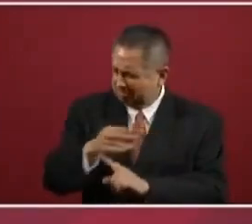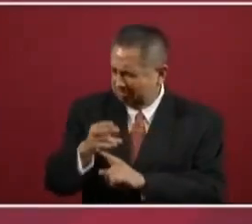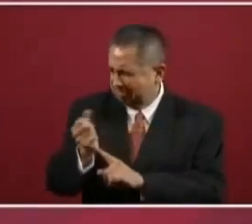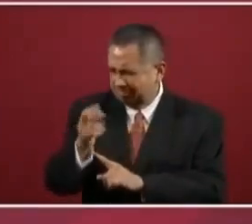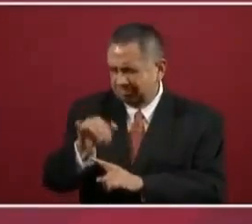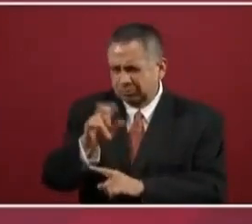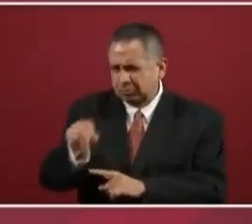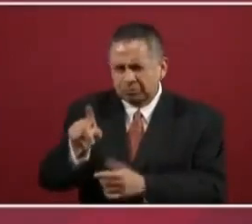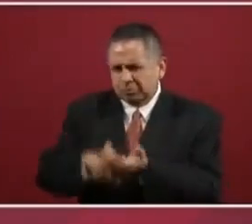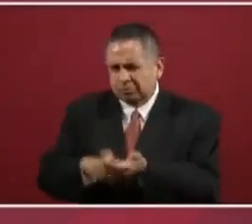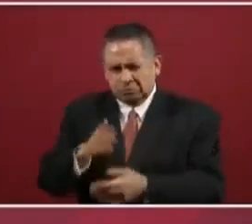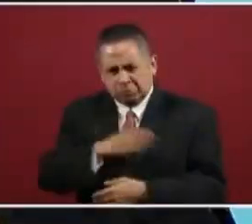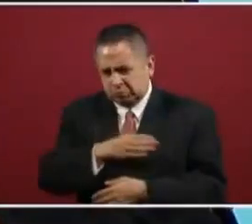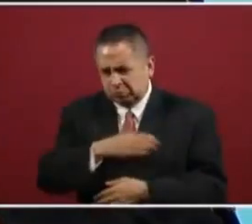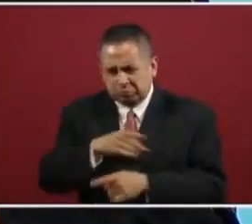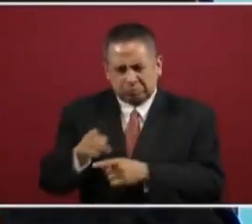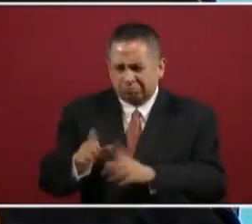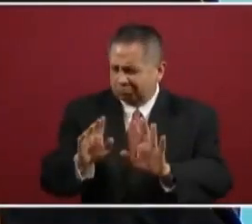Juana